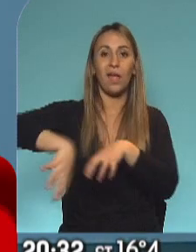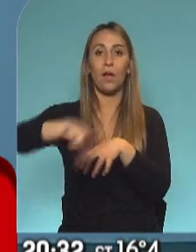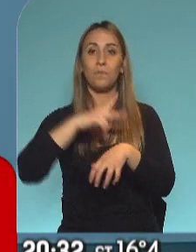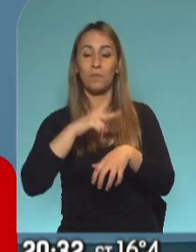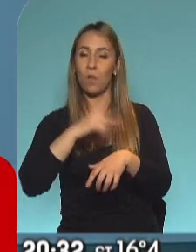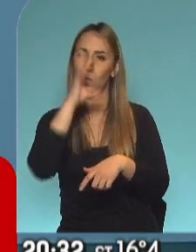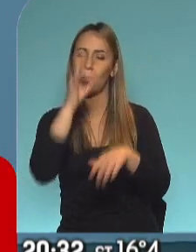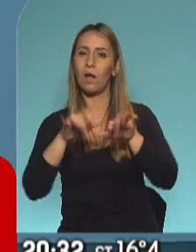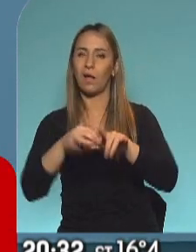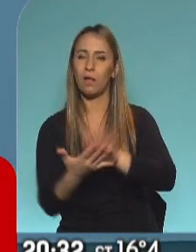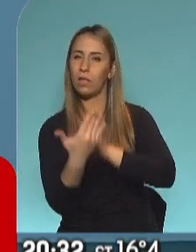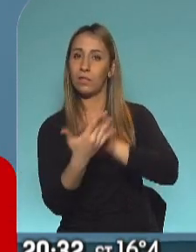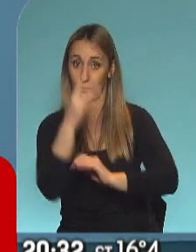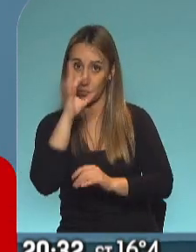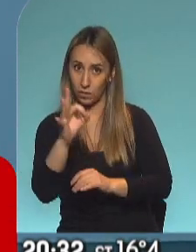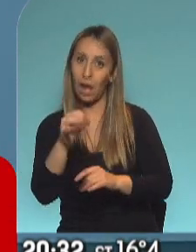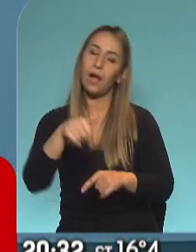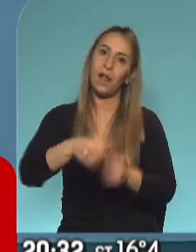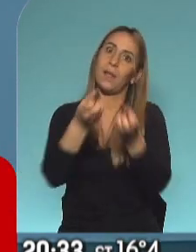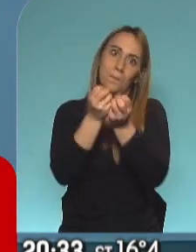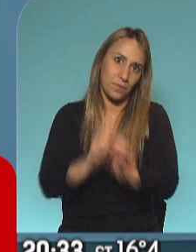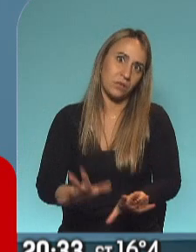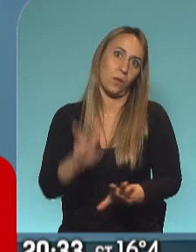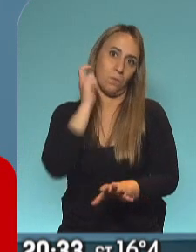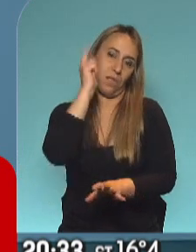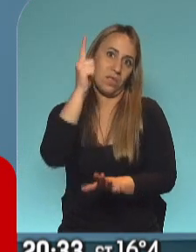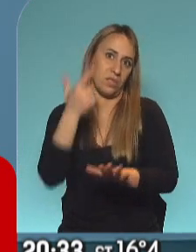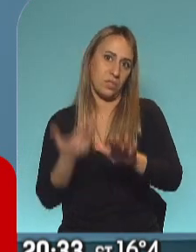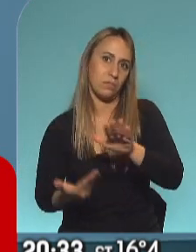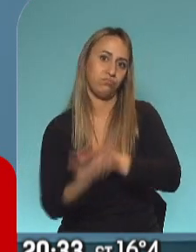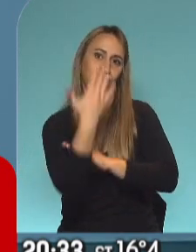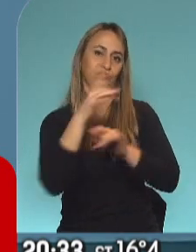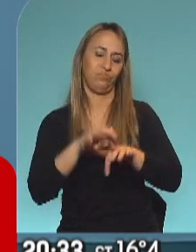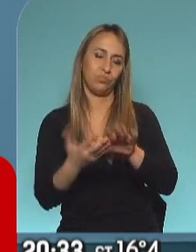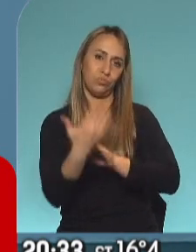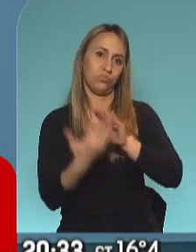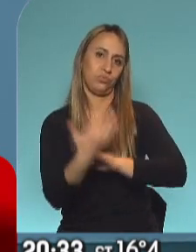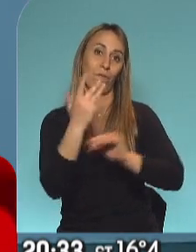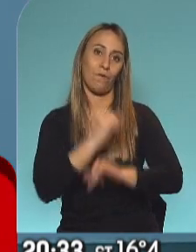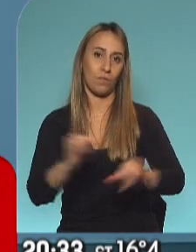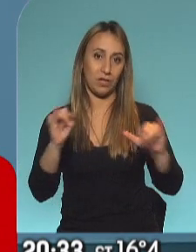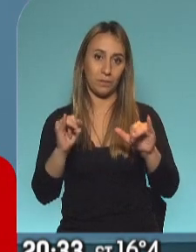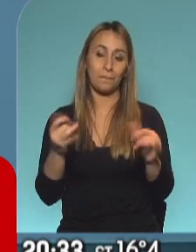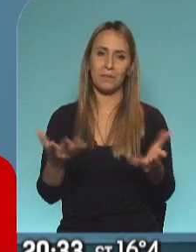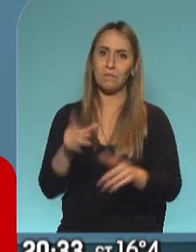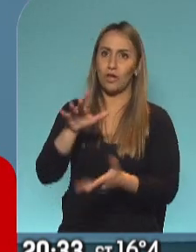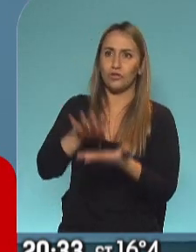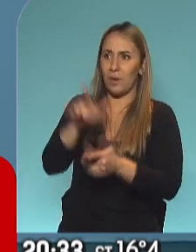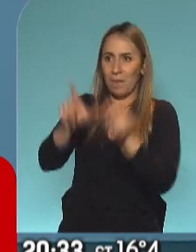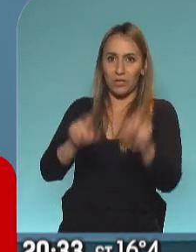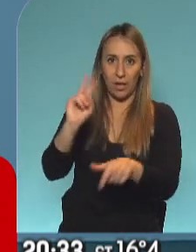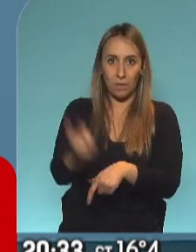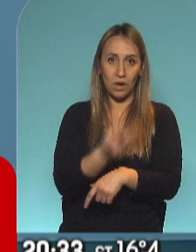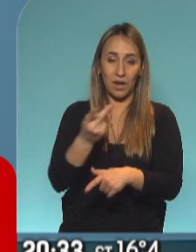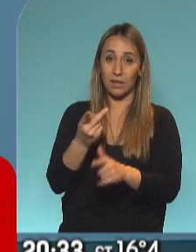ahora empezó a cargar, pero evidentemente el tema del fallecimiento es una carga muy atrasada y no la